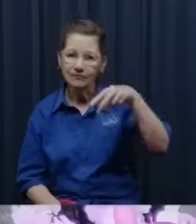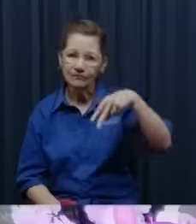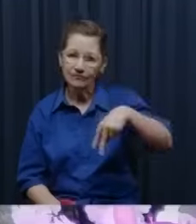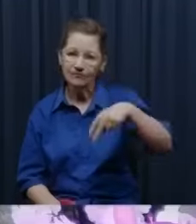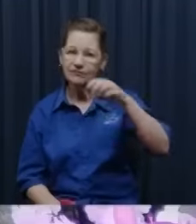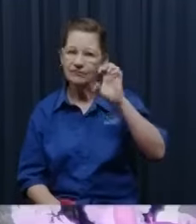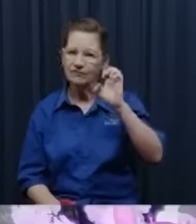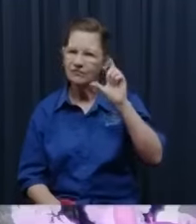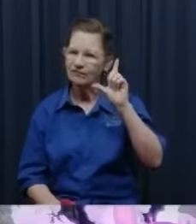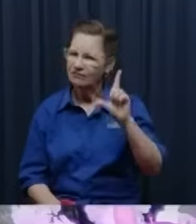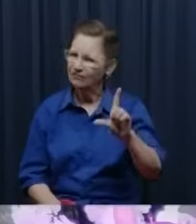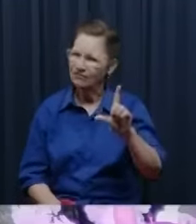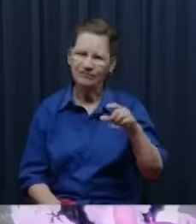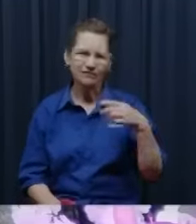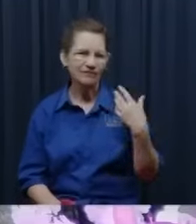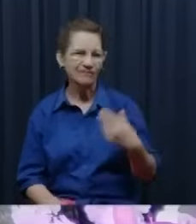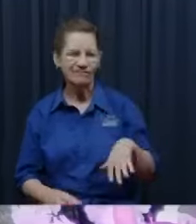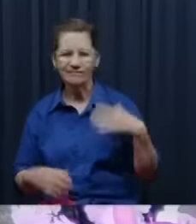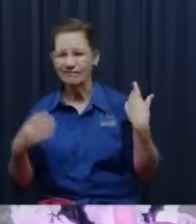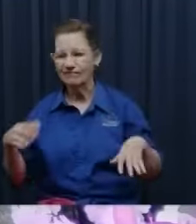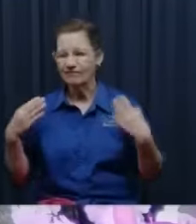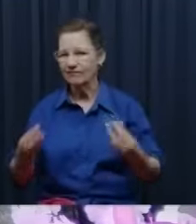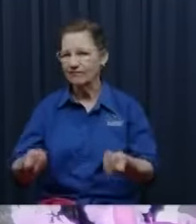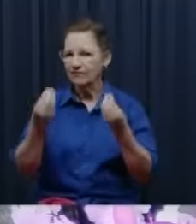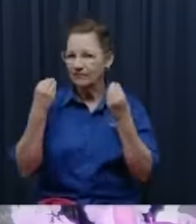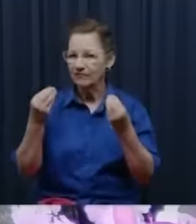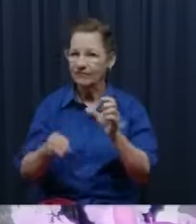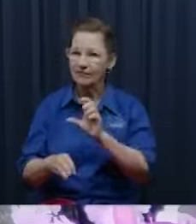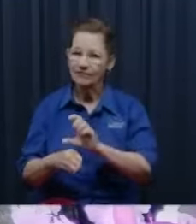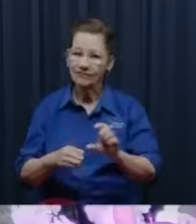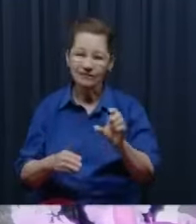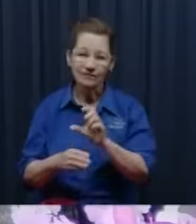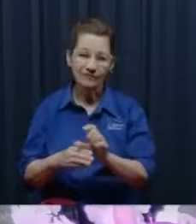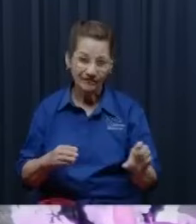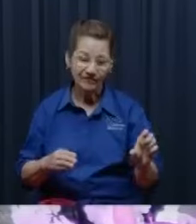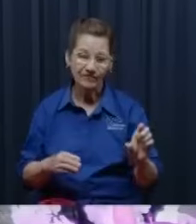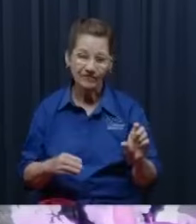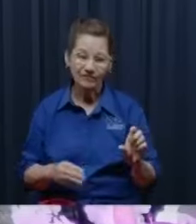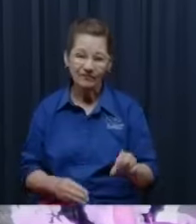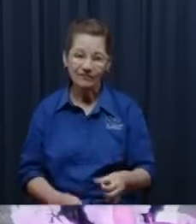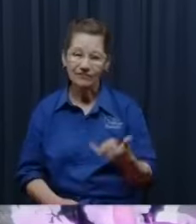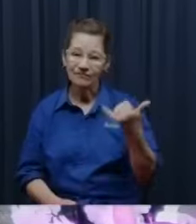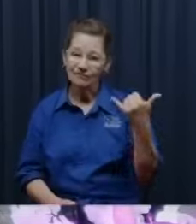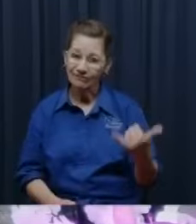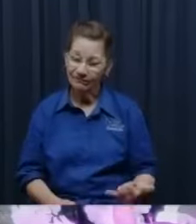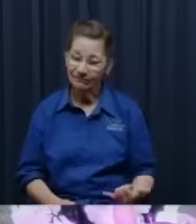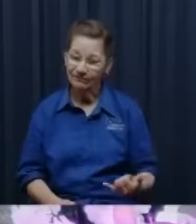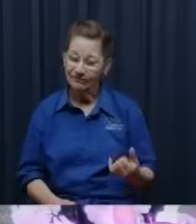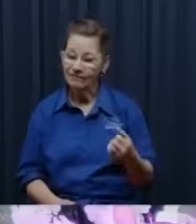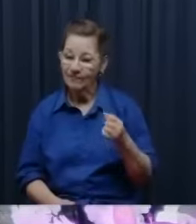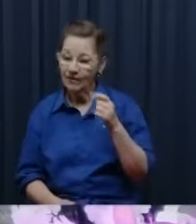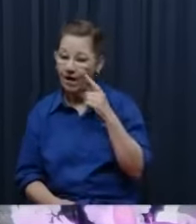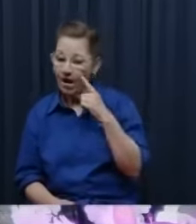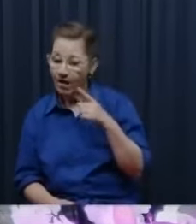gente meter dinero un montón de cosas que ya lo descubrieron verdad yo creo que el chapo les sabe haber ayudado